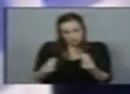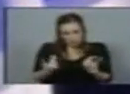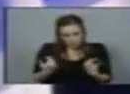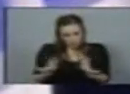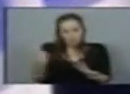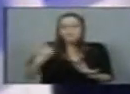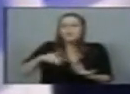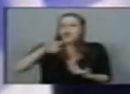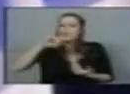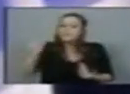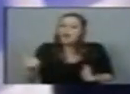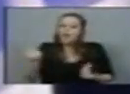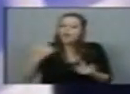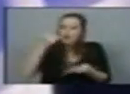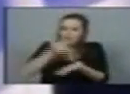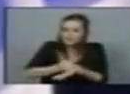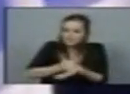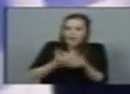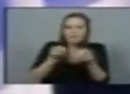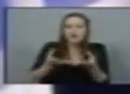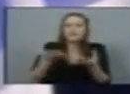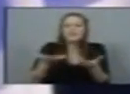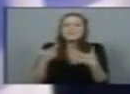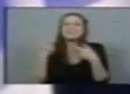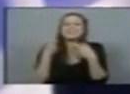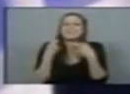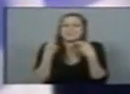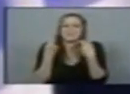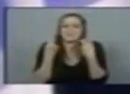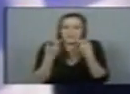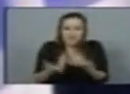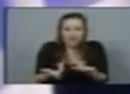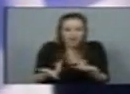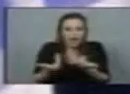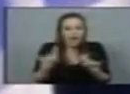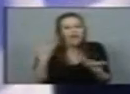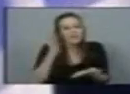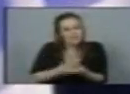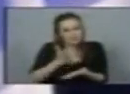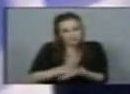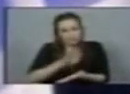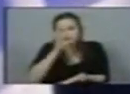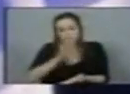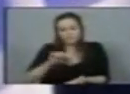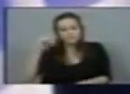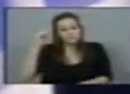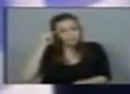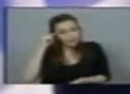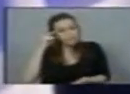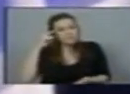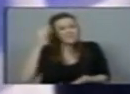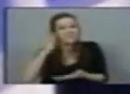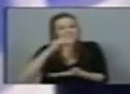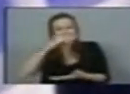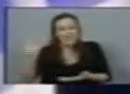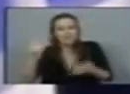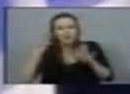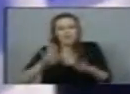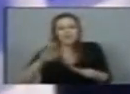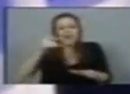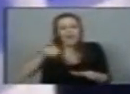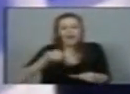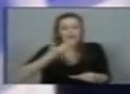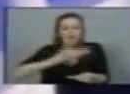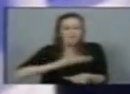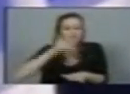Pero el Estado está allí porque le asiste el derecho. Nunca pensaron que finalmente el Estado se iba a quedar con las AFJP y que el 9%